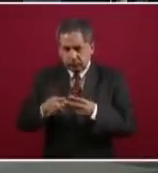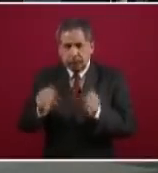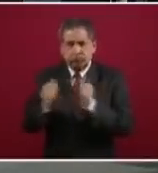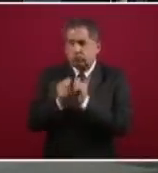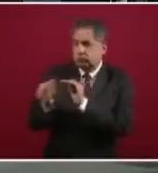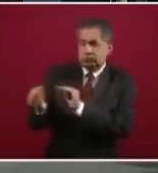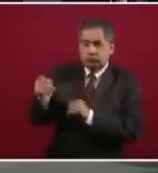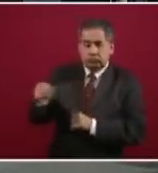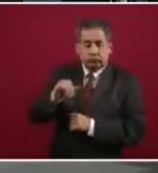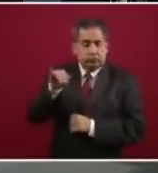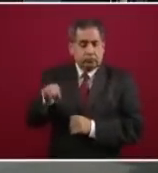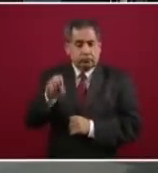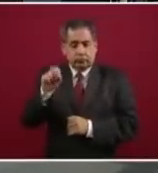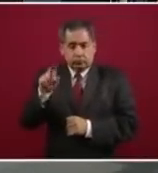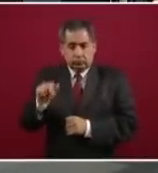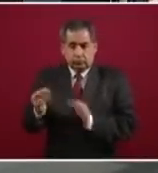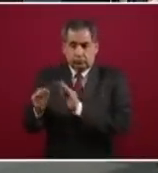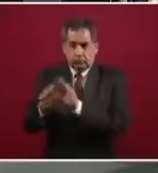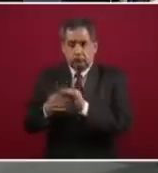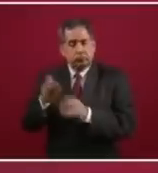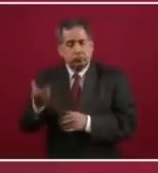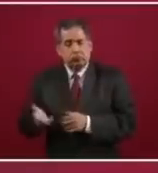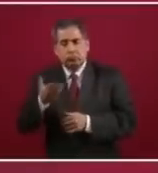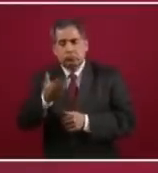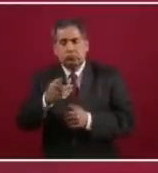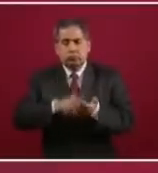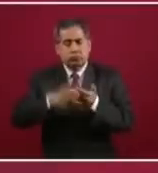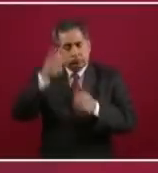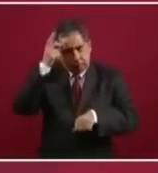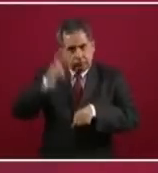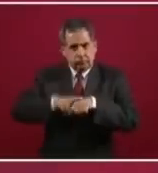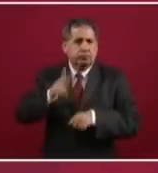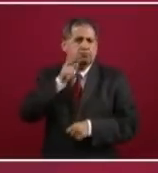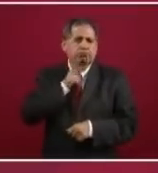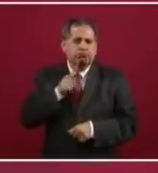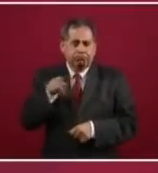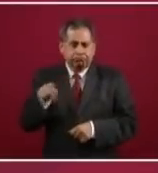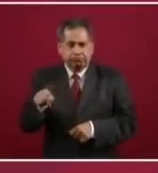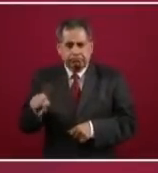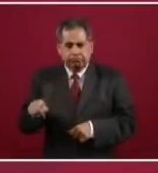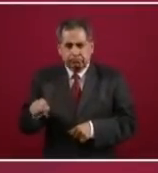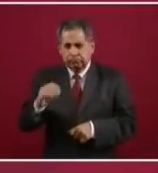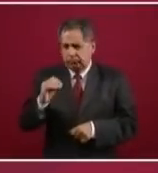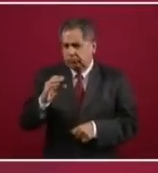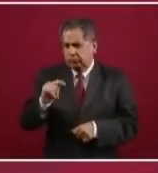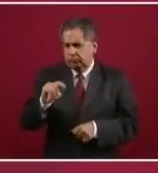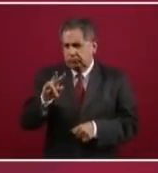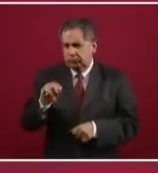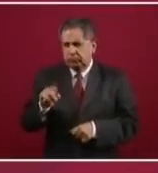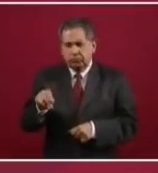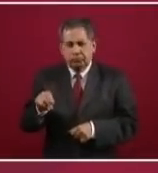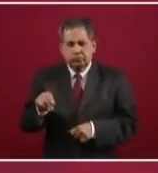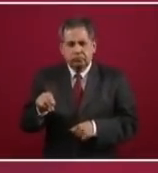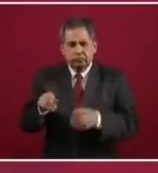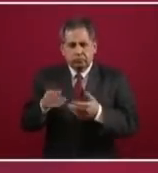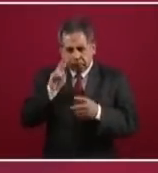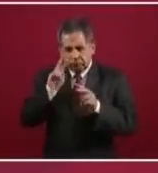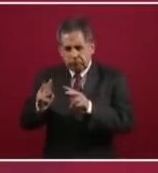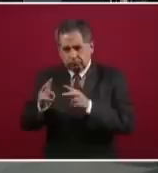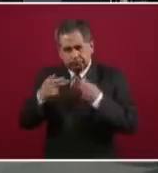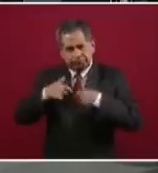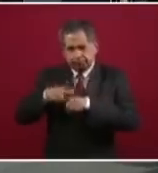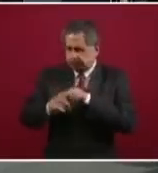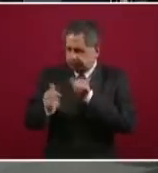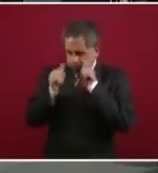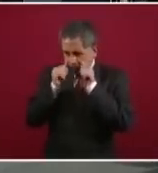Jesús y pedirle al director de Pemex, Octavio Romero López, que lo vea